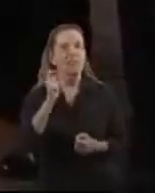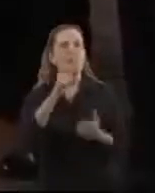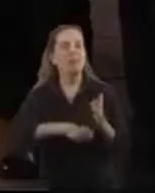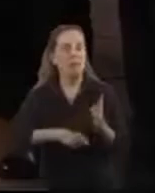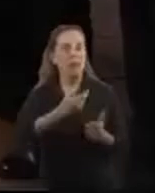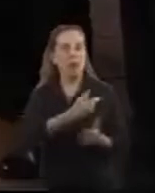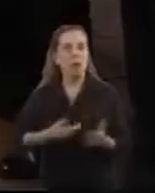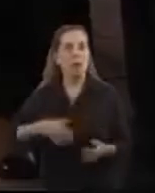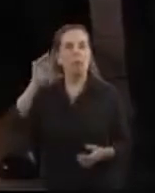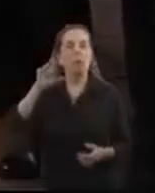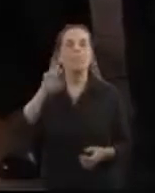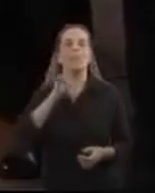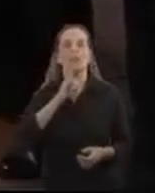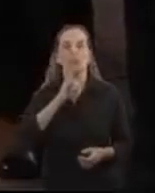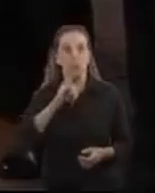Tucumán, Osvaldo Jaldo.